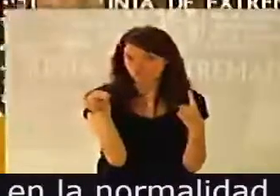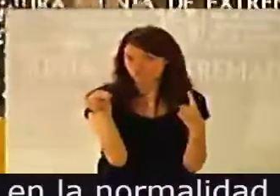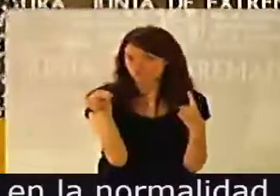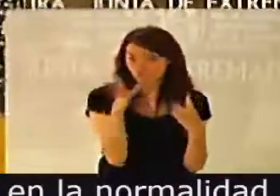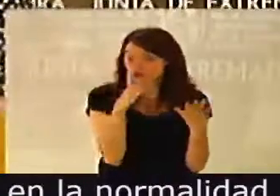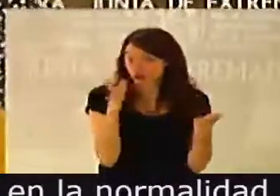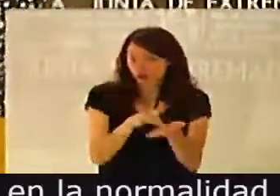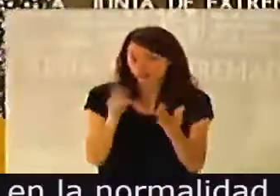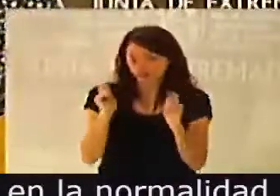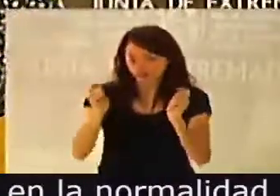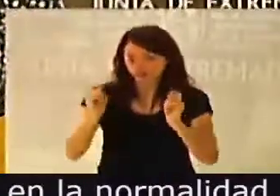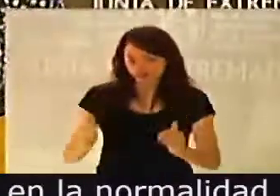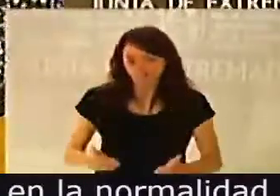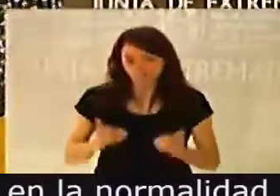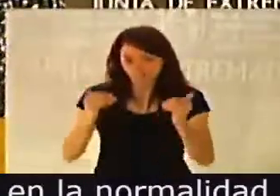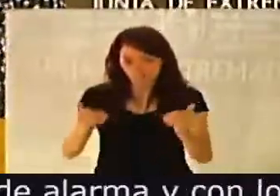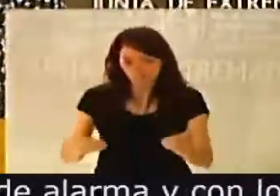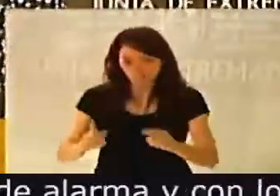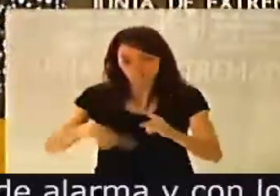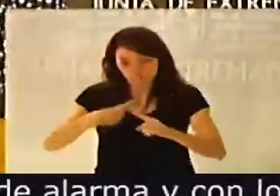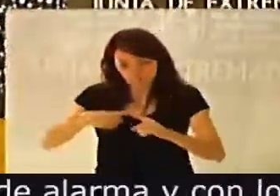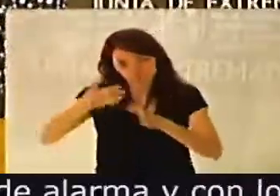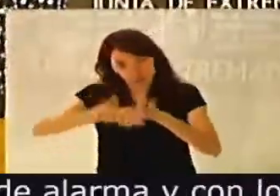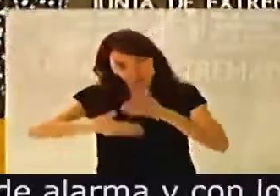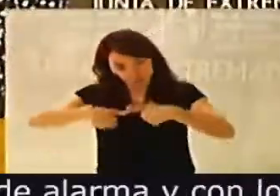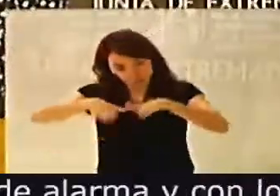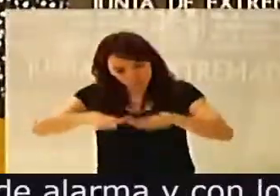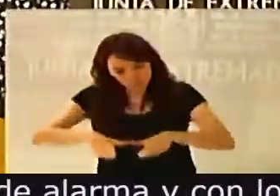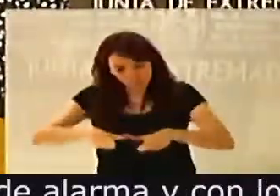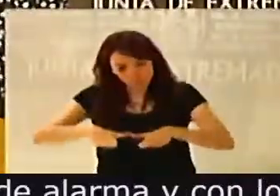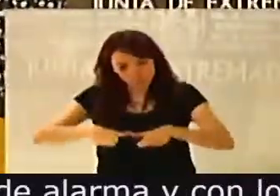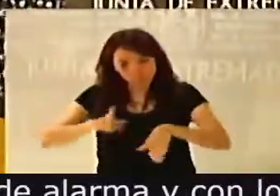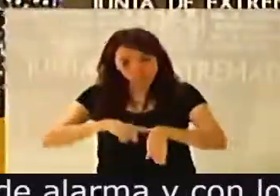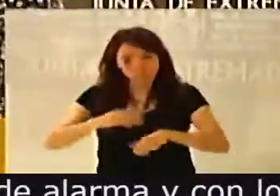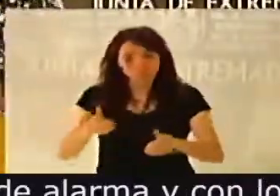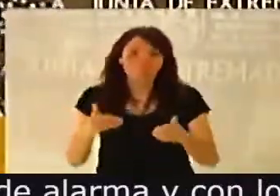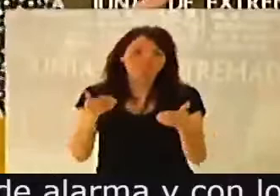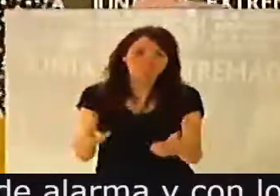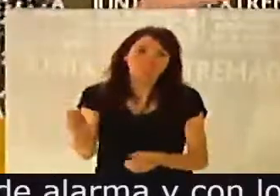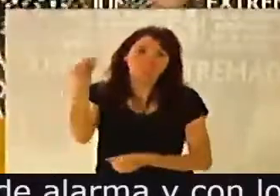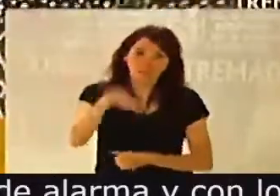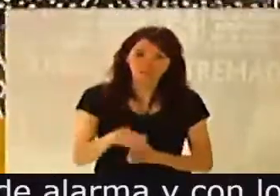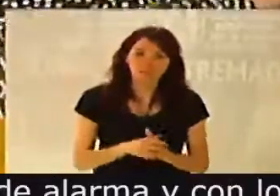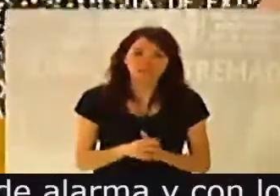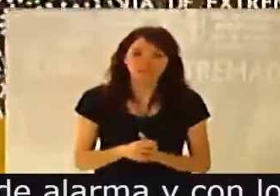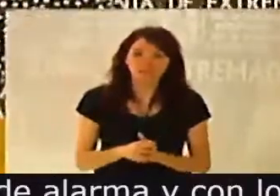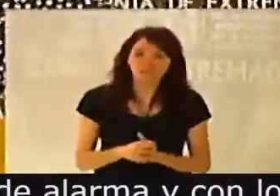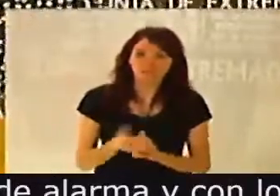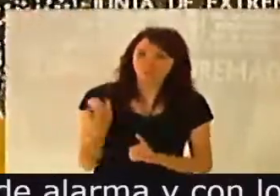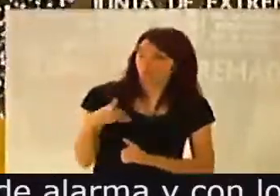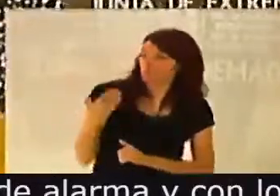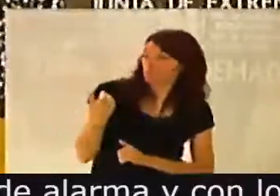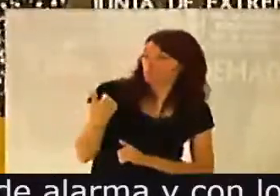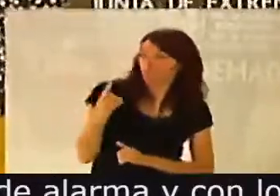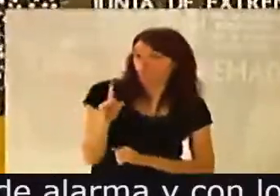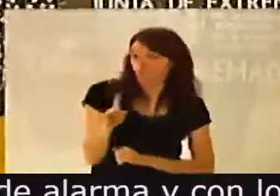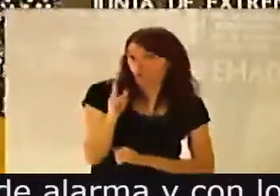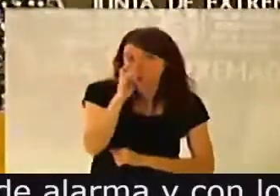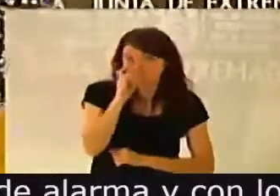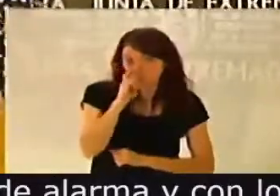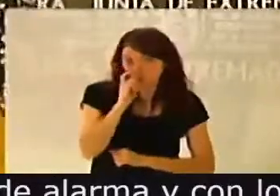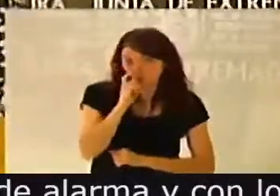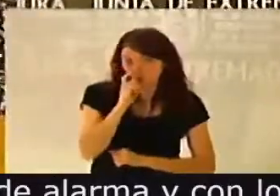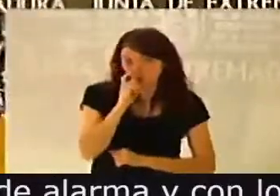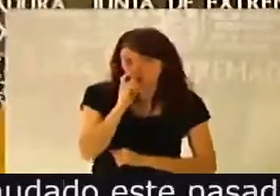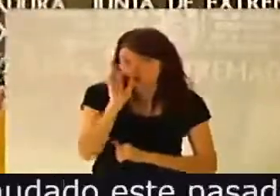alarma y con los plazos suspendidos. Lo ampliamos y se han reanudado este pasado 1 de junio y